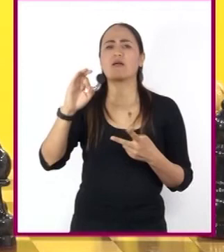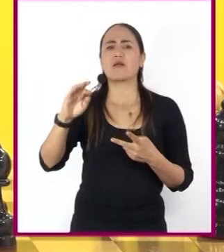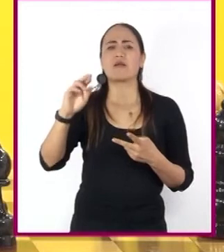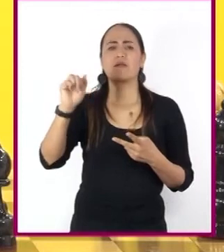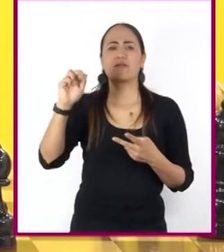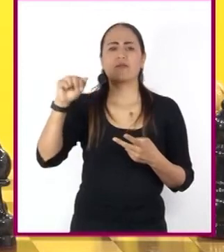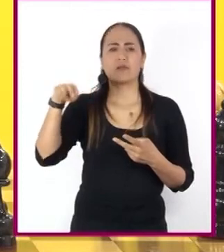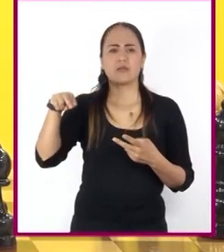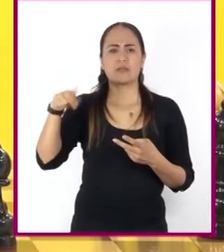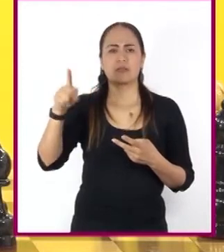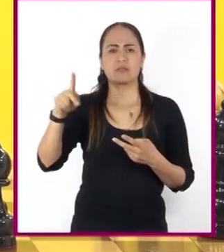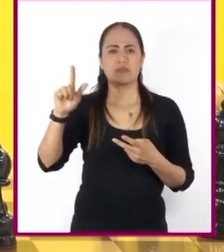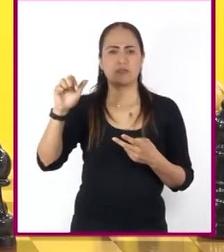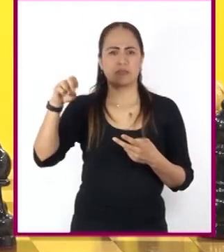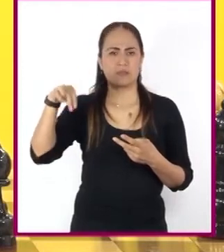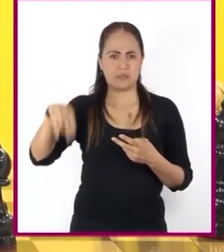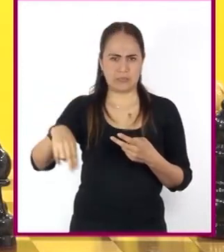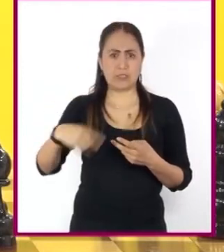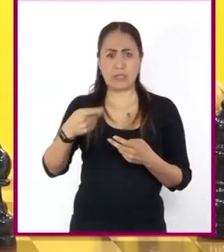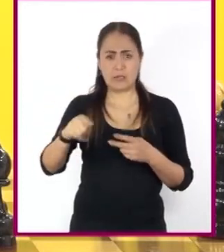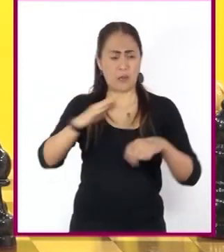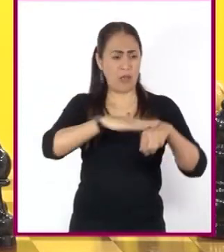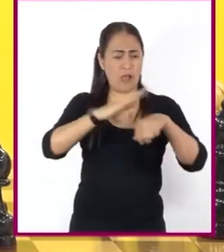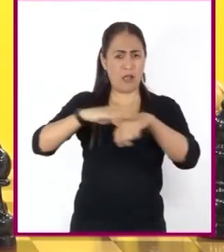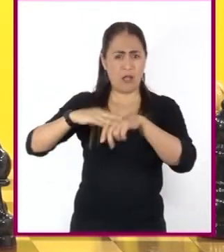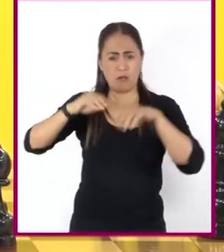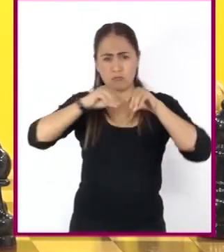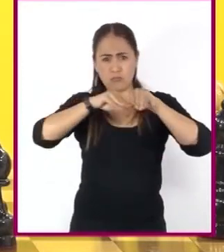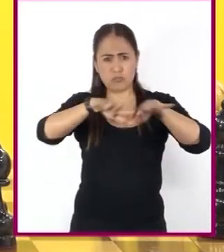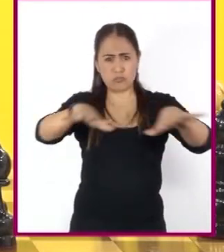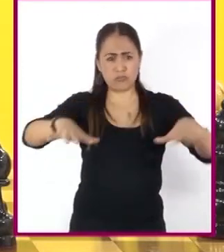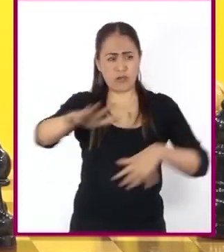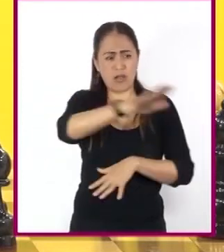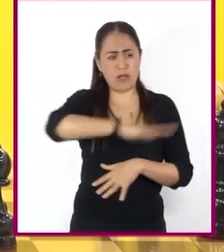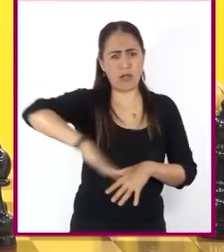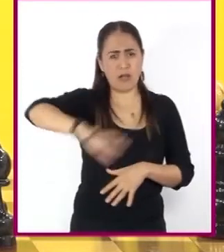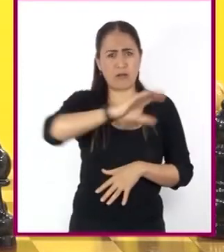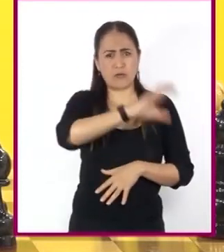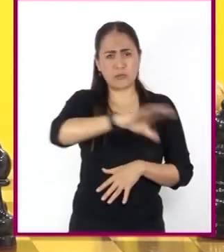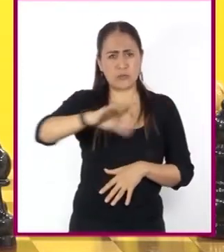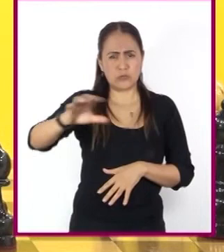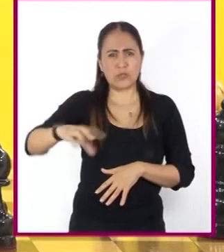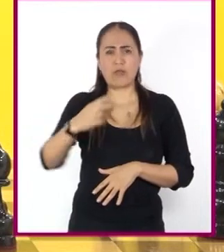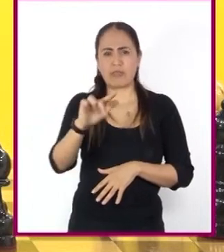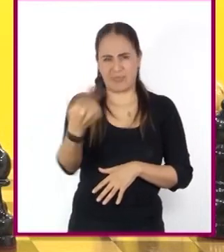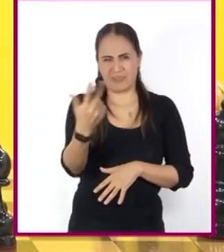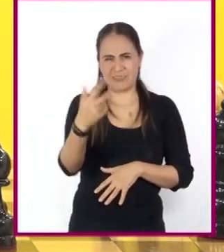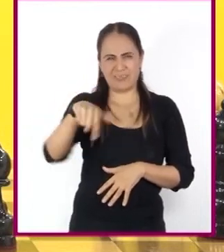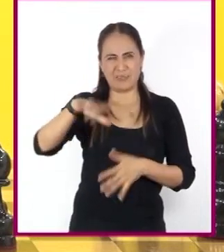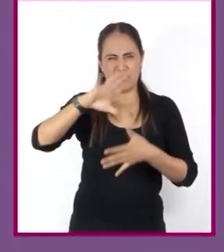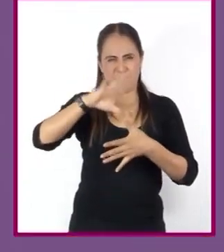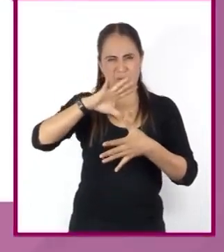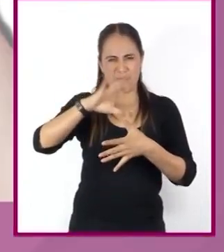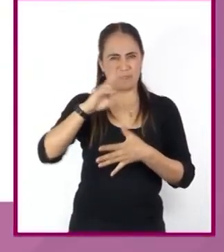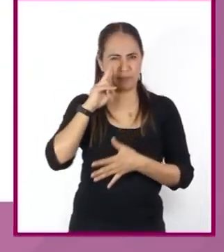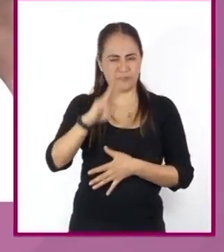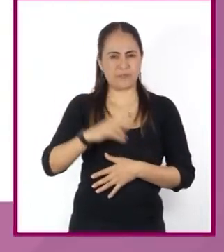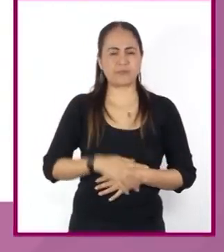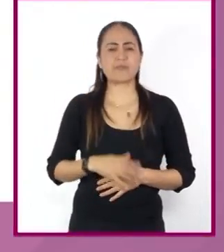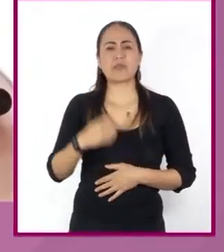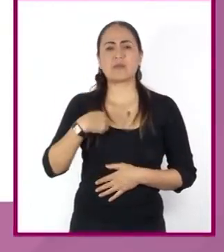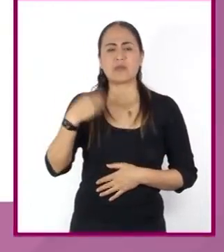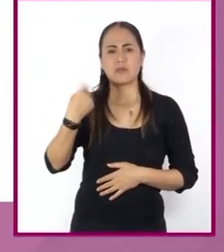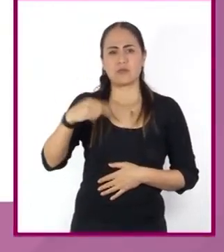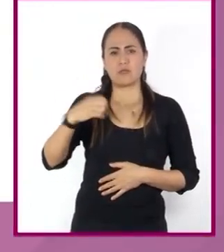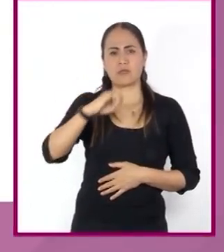ideas liberales y de la Ilustración en las 13 colonias de Norteamérica. Veamos el siguiente video. Mi nombre es